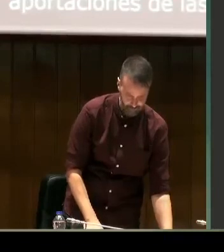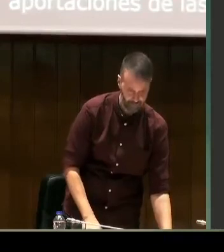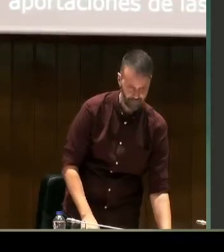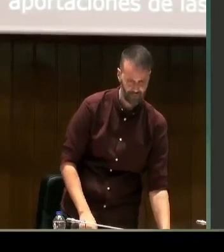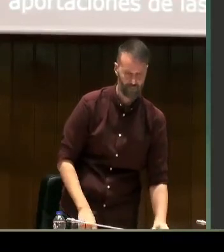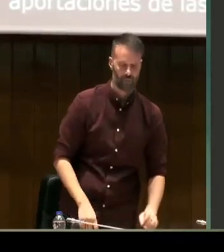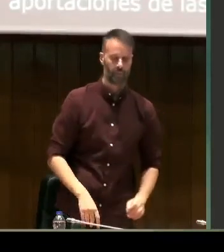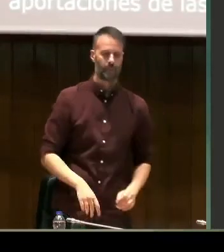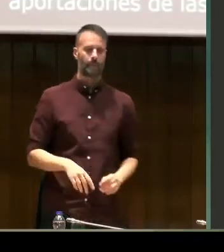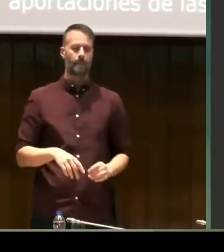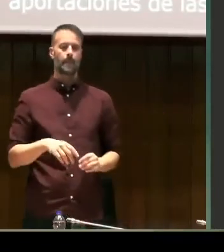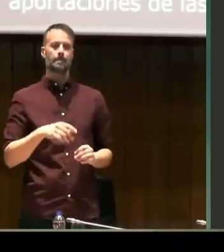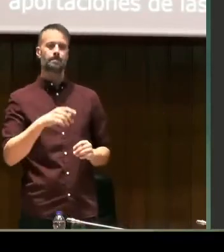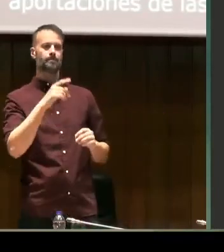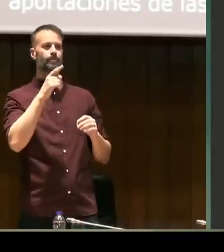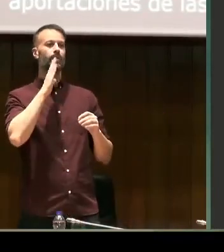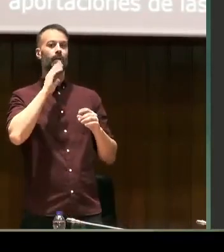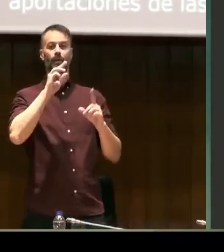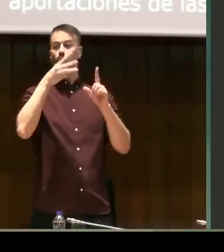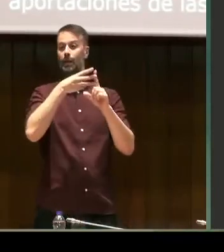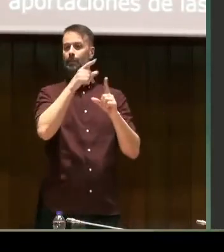reproducción en otras redes sociales.